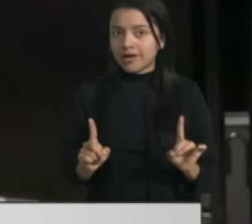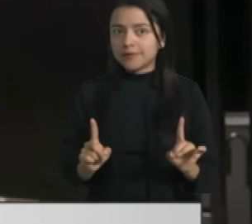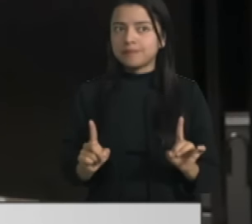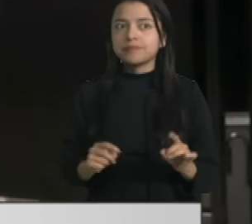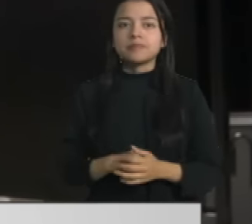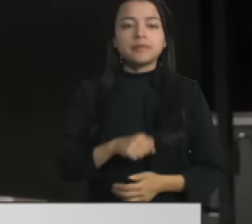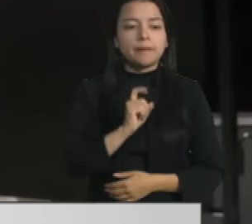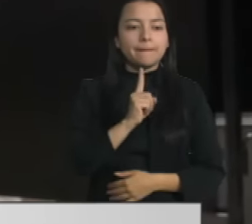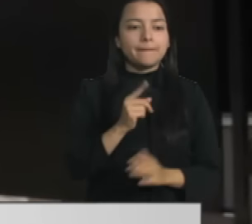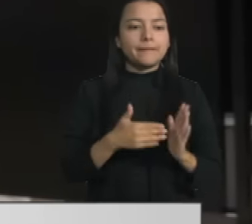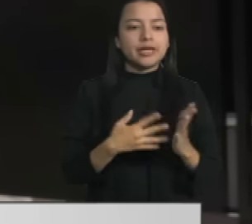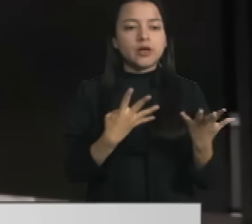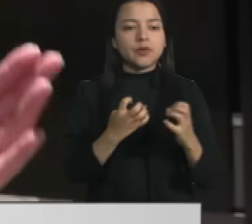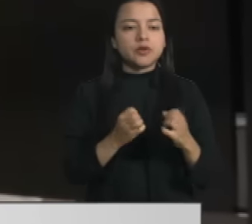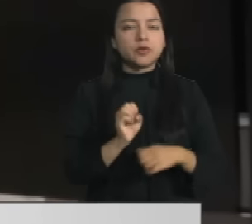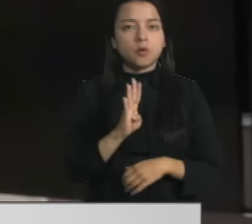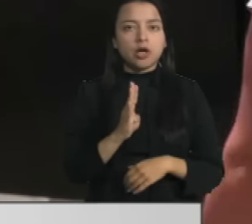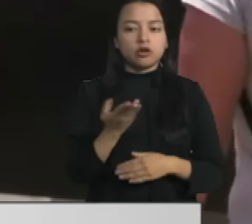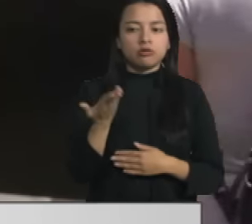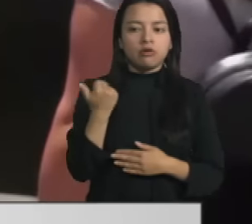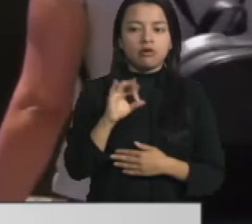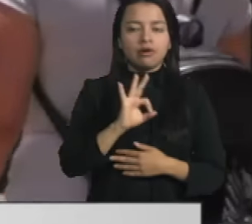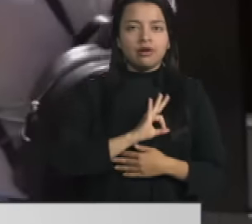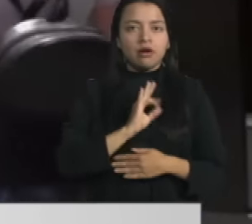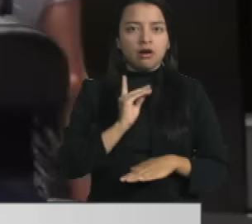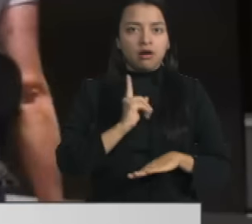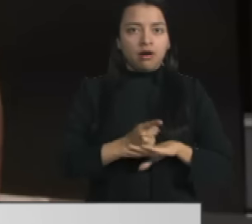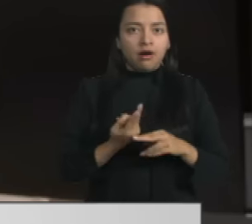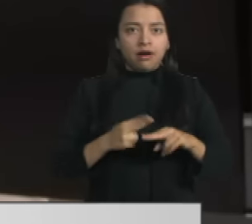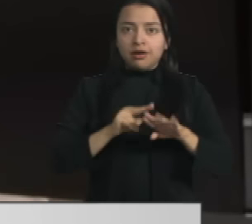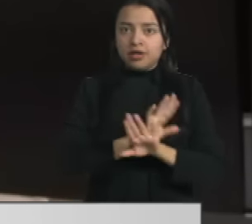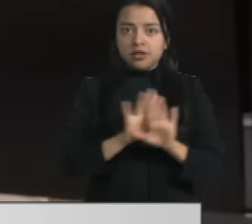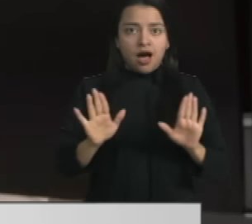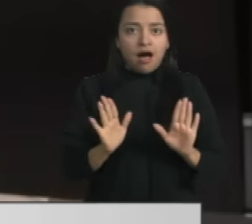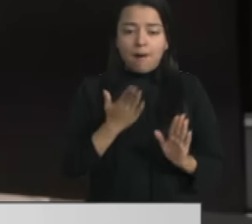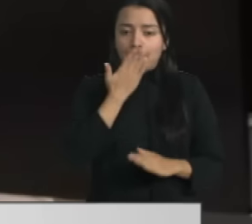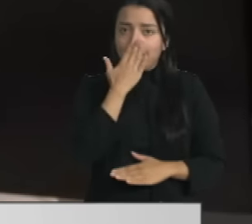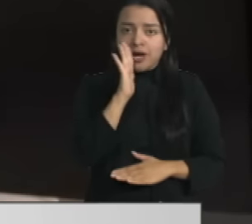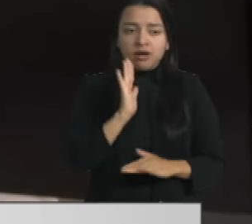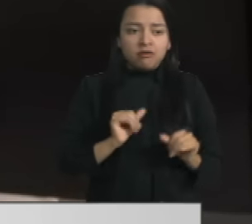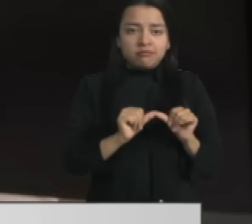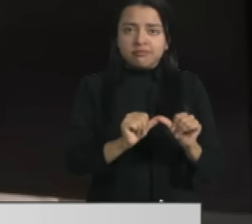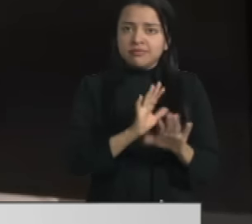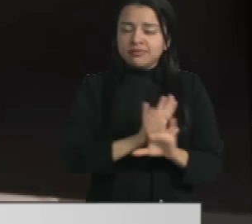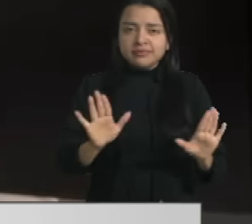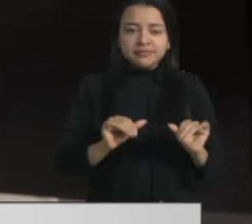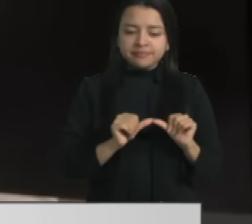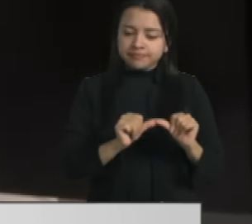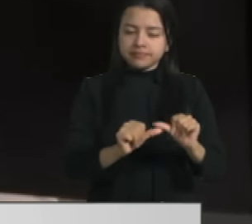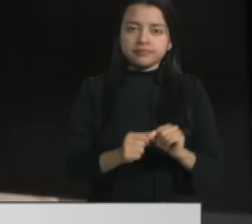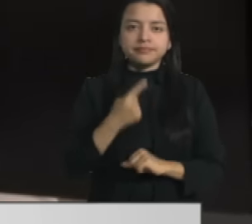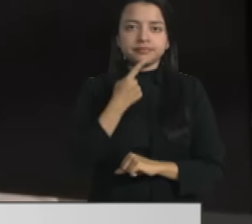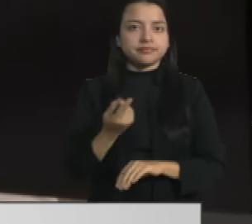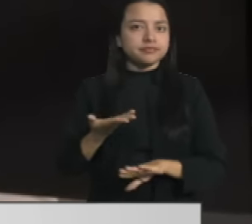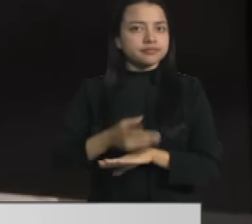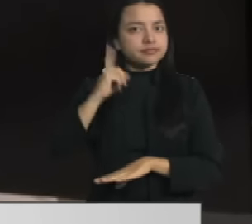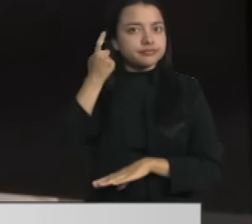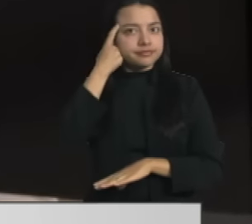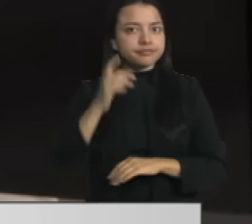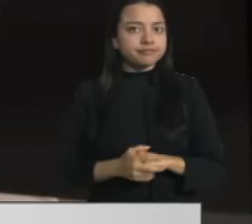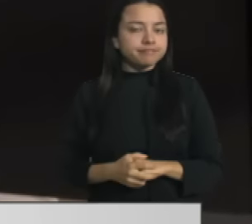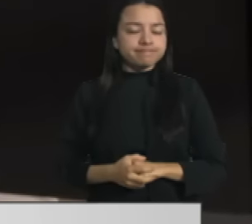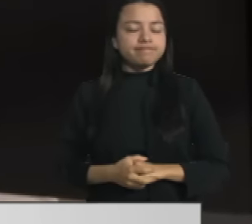de 1.904 pesos que se realizó el día sábado no se va a desmontar. Ese aumento se mantiene, asegura el Gobierno Nacional,